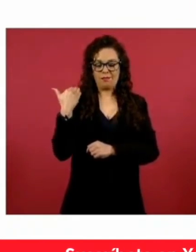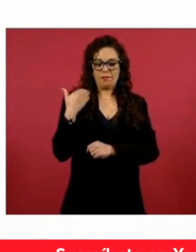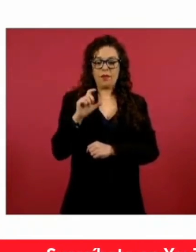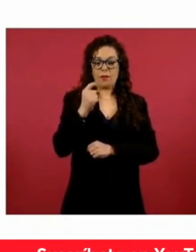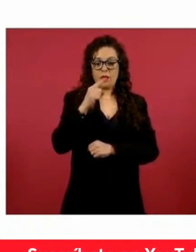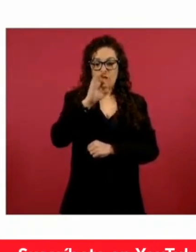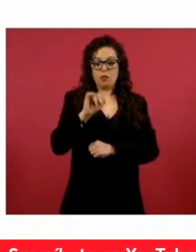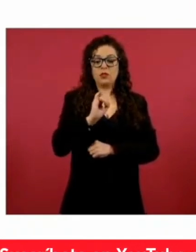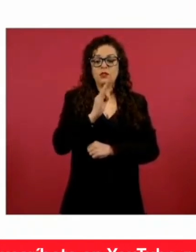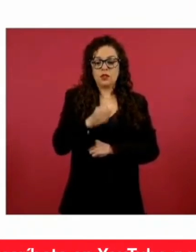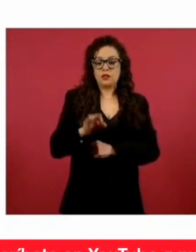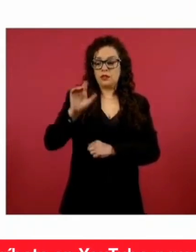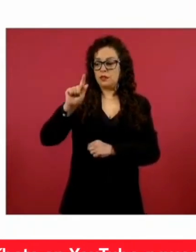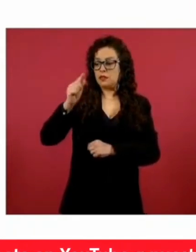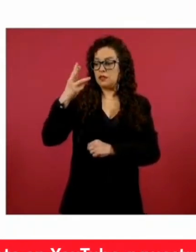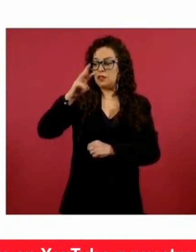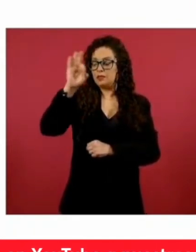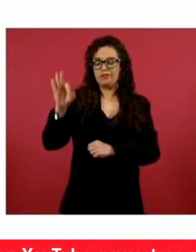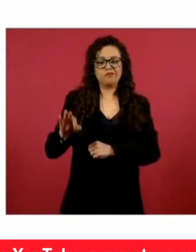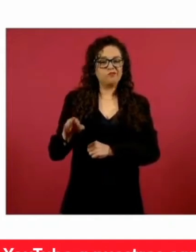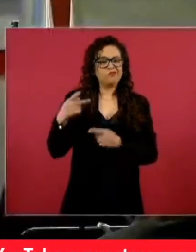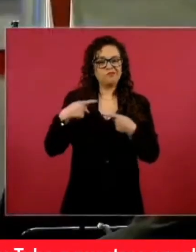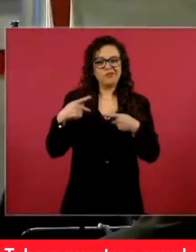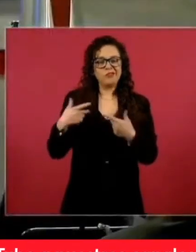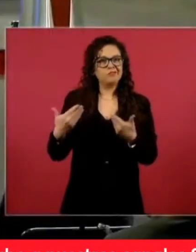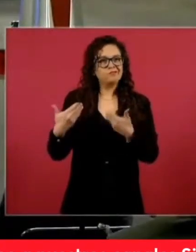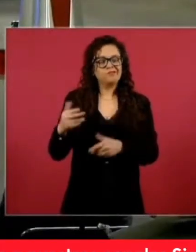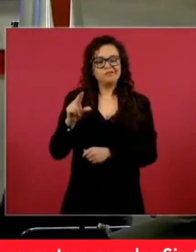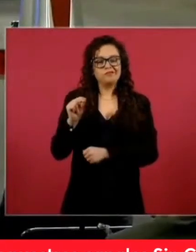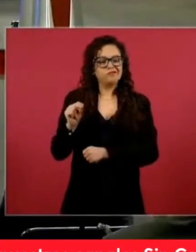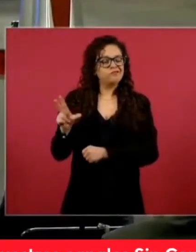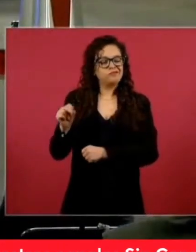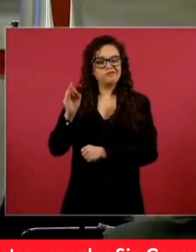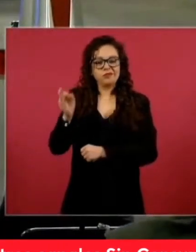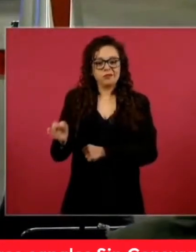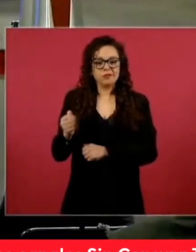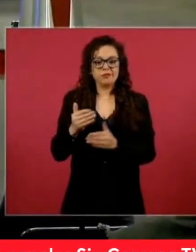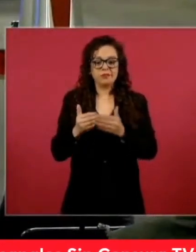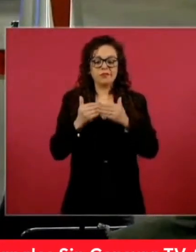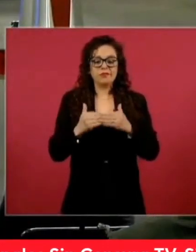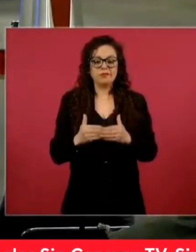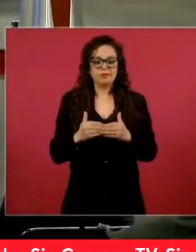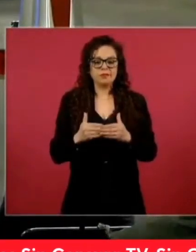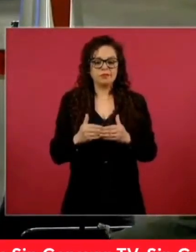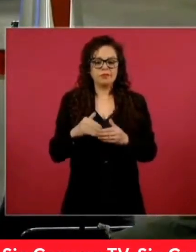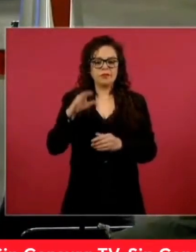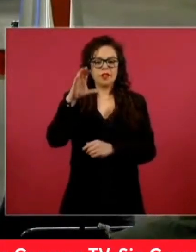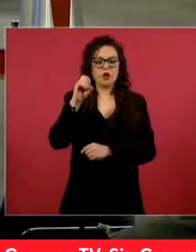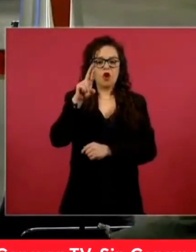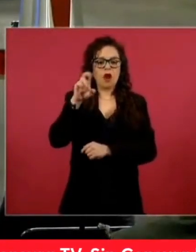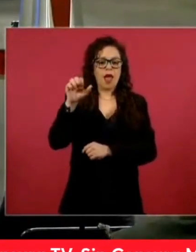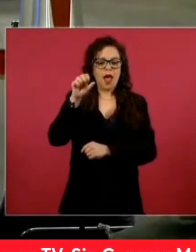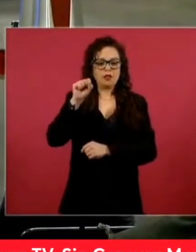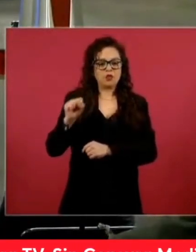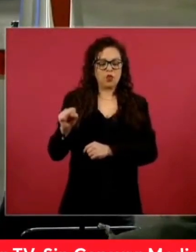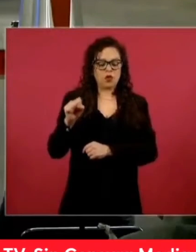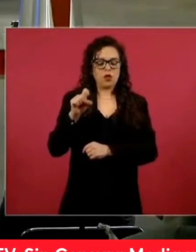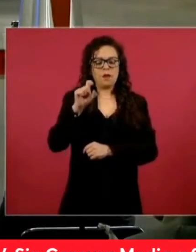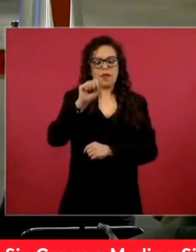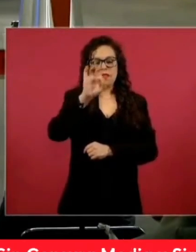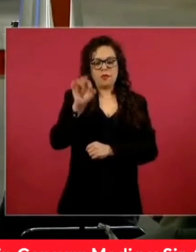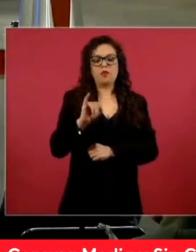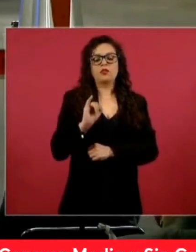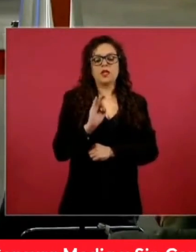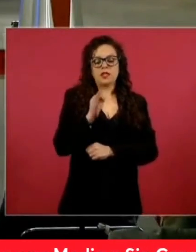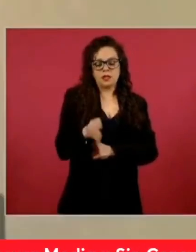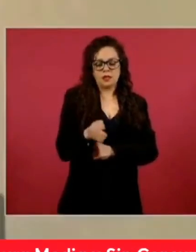y 73% de rechazo. Soo Yeol de Corea del Sur tiene 20% de